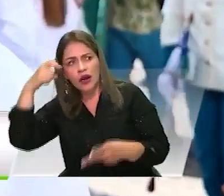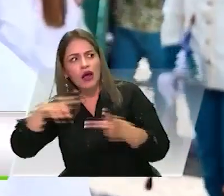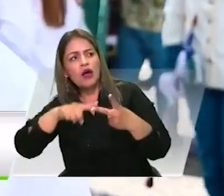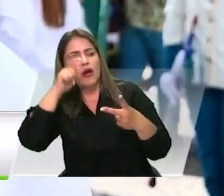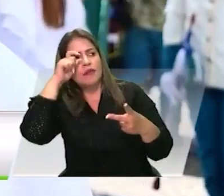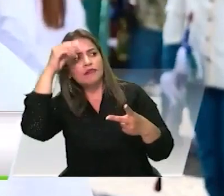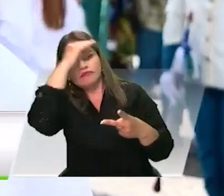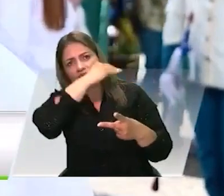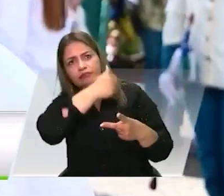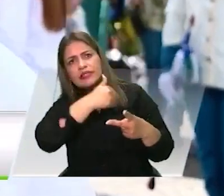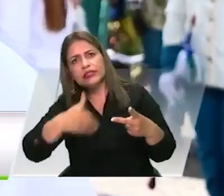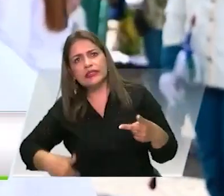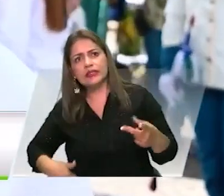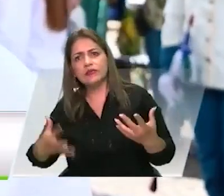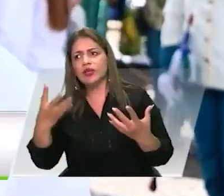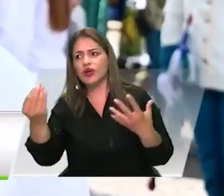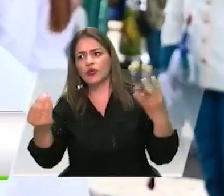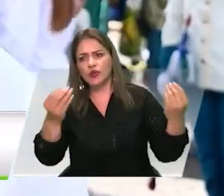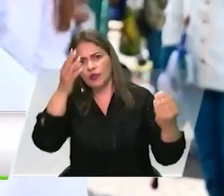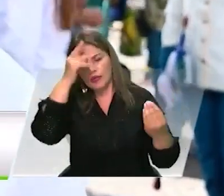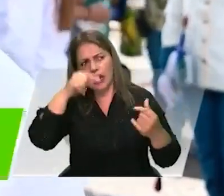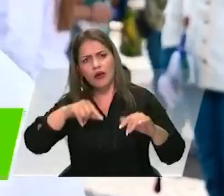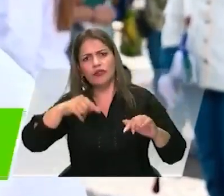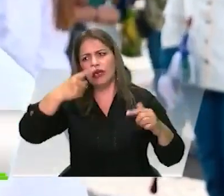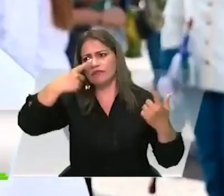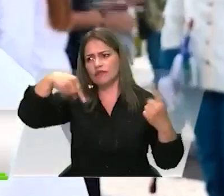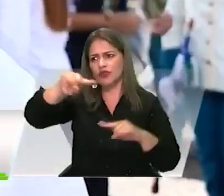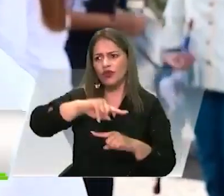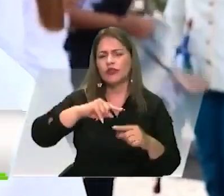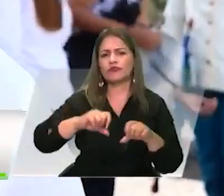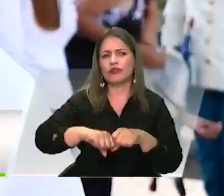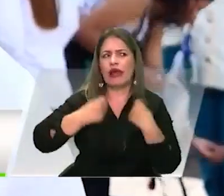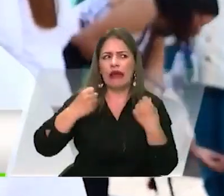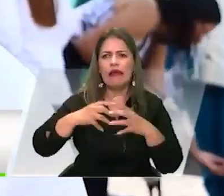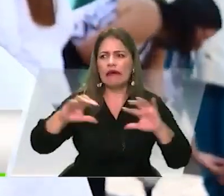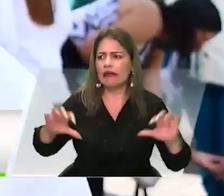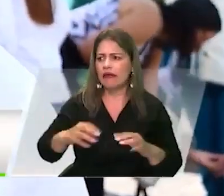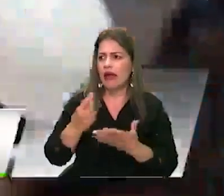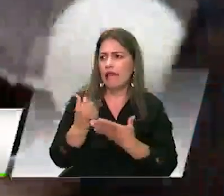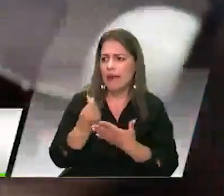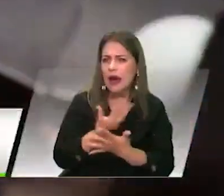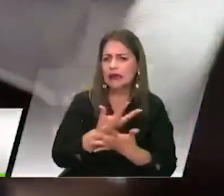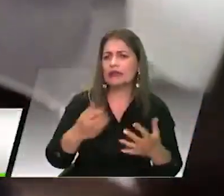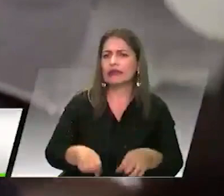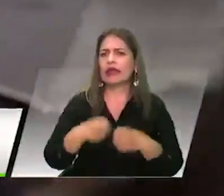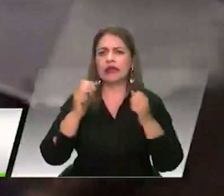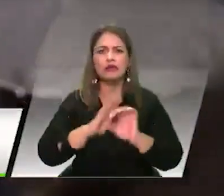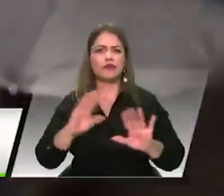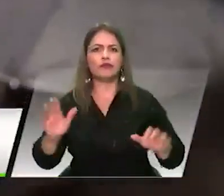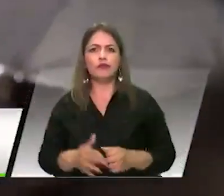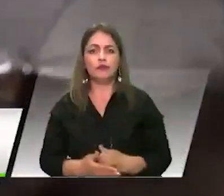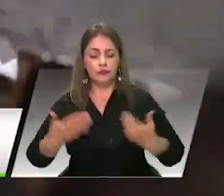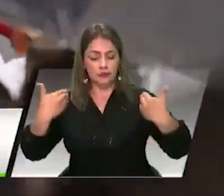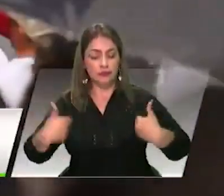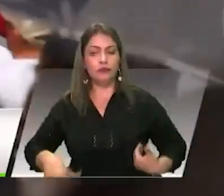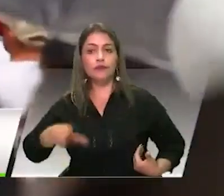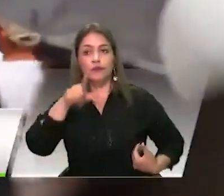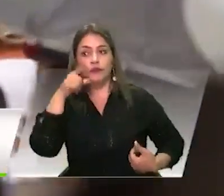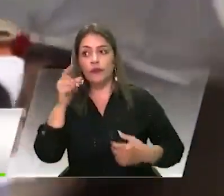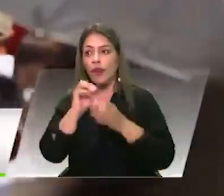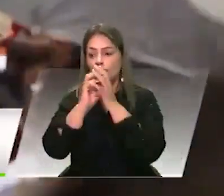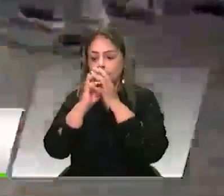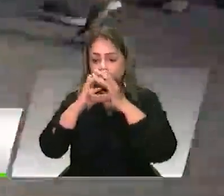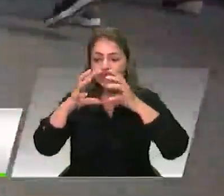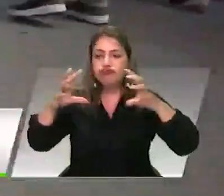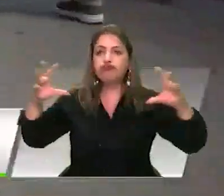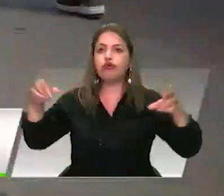armados están limitando la actividad turística en el municipio y otras actividades que ejercen acá también. Las camisas blancas, globos y simbolismos